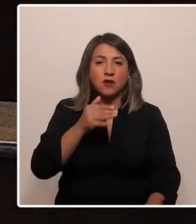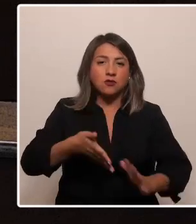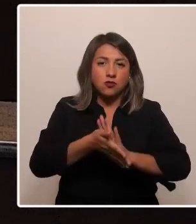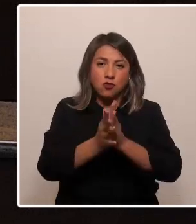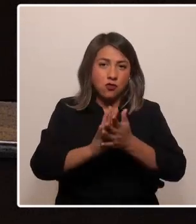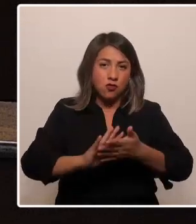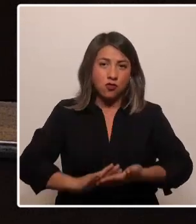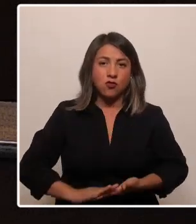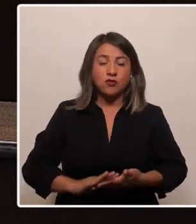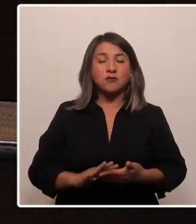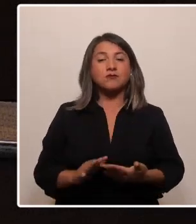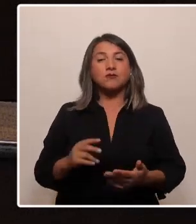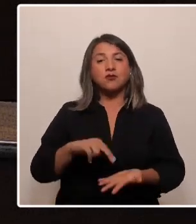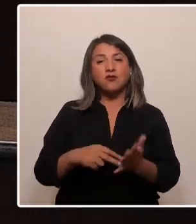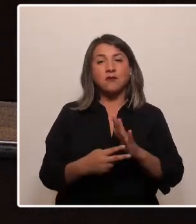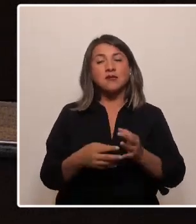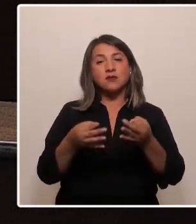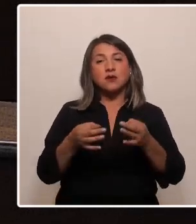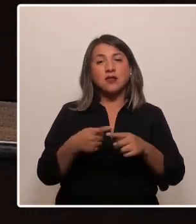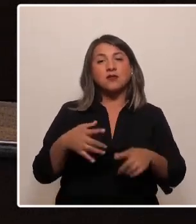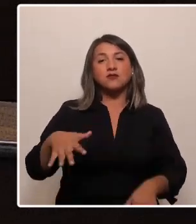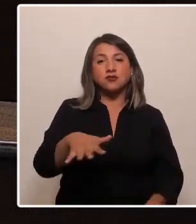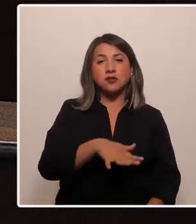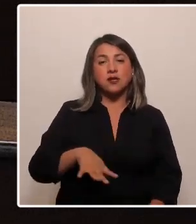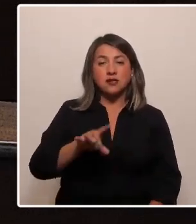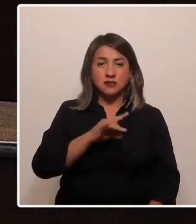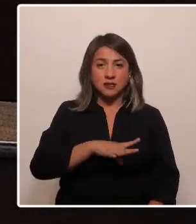de la seguridad social en Chile.